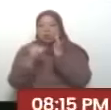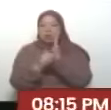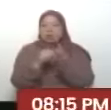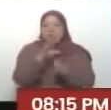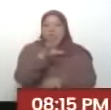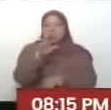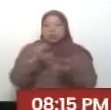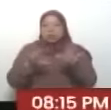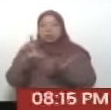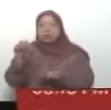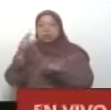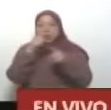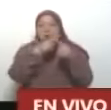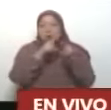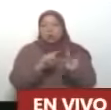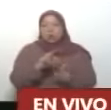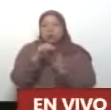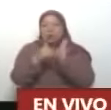9.948.430 para un